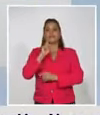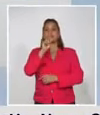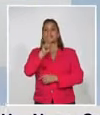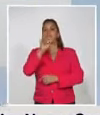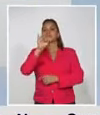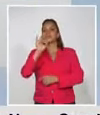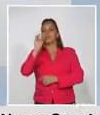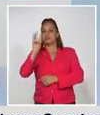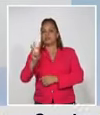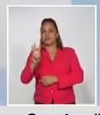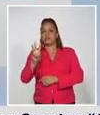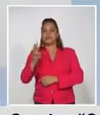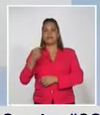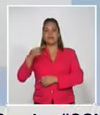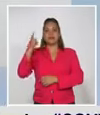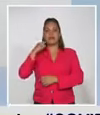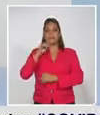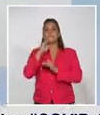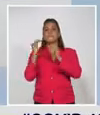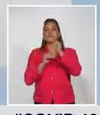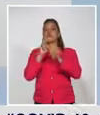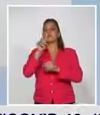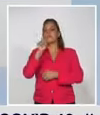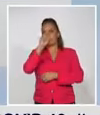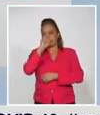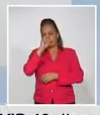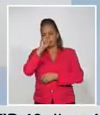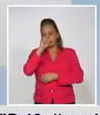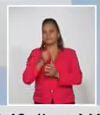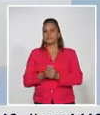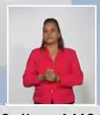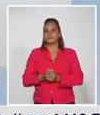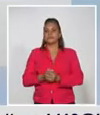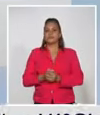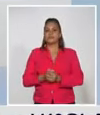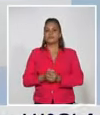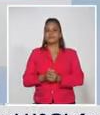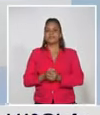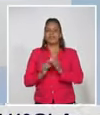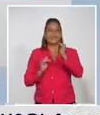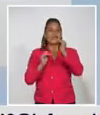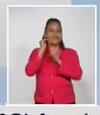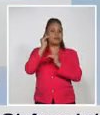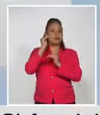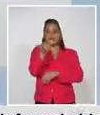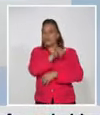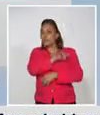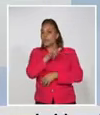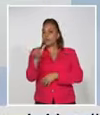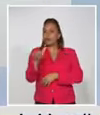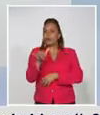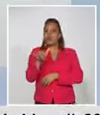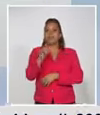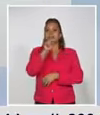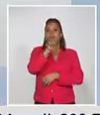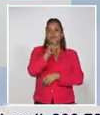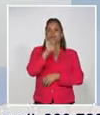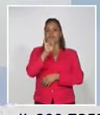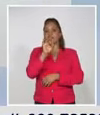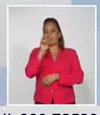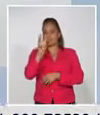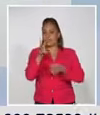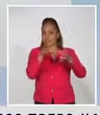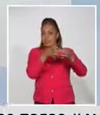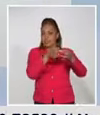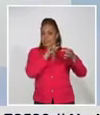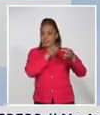el 16,6% de todos los diagnosticados. Elevada también de estos 173,